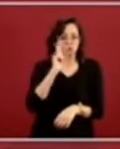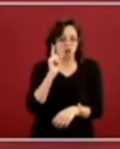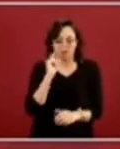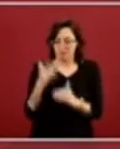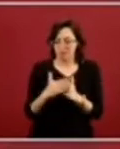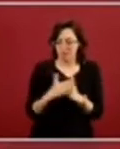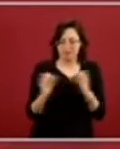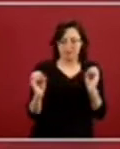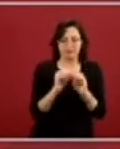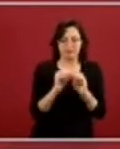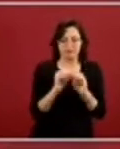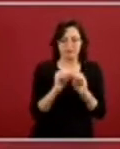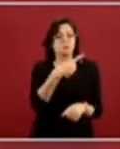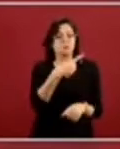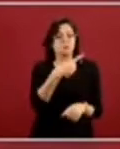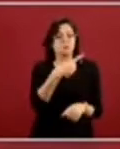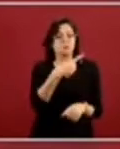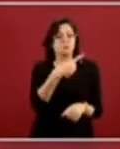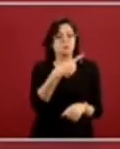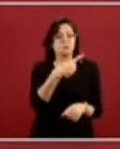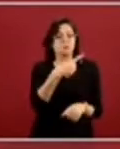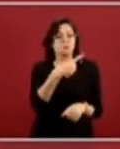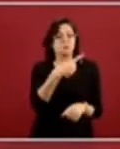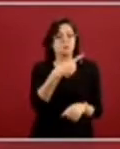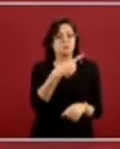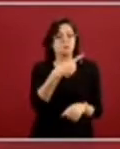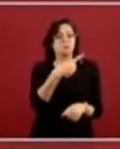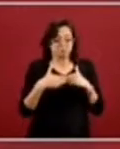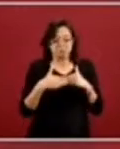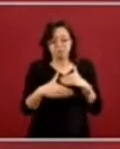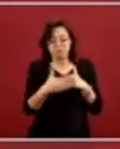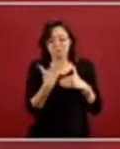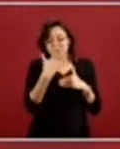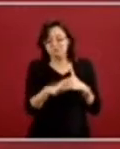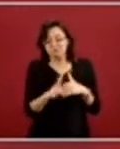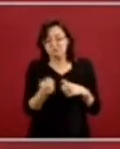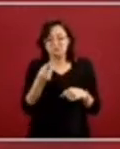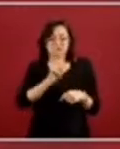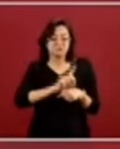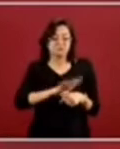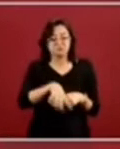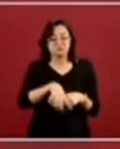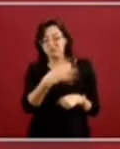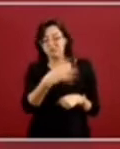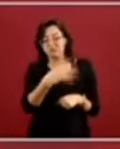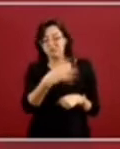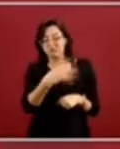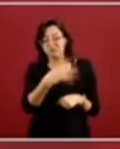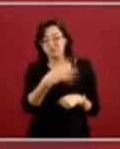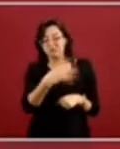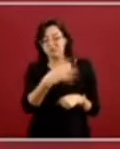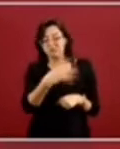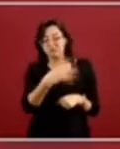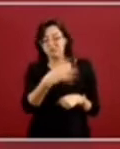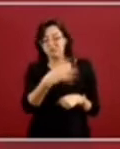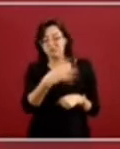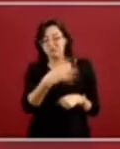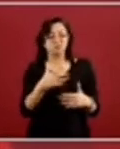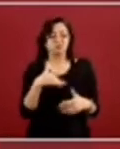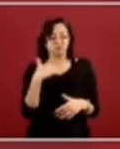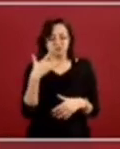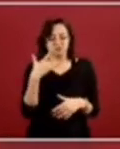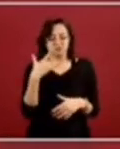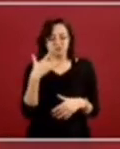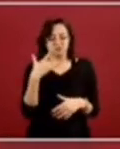embarazadas, van a tener una enfermedad que se autolimita en 10 días, 14 días máximo, ya no van a tener ni